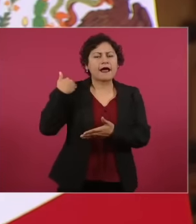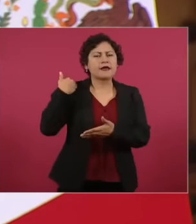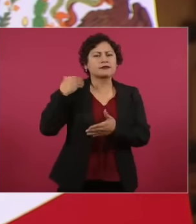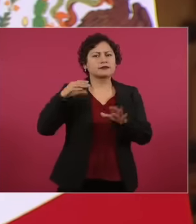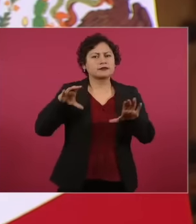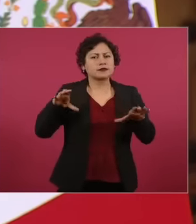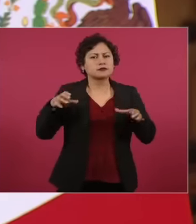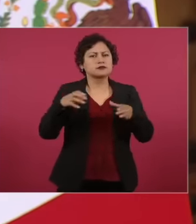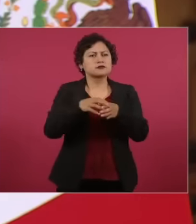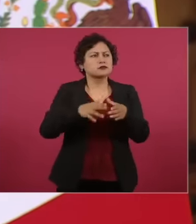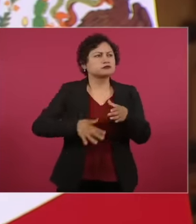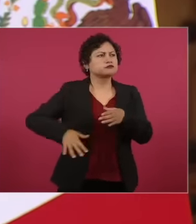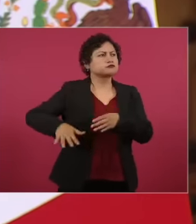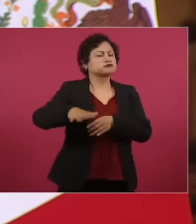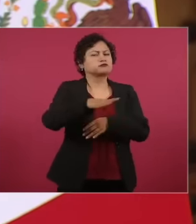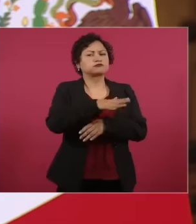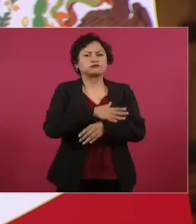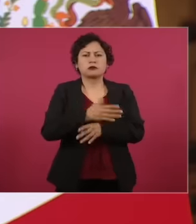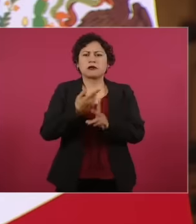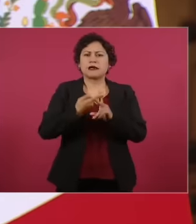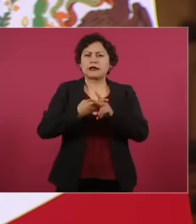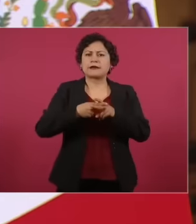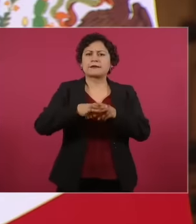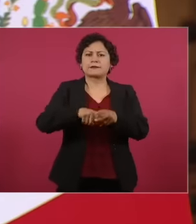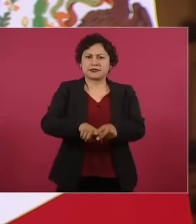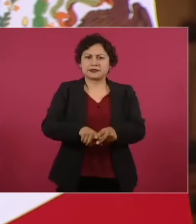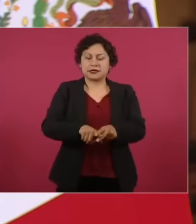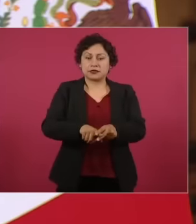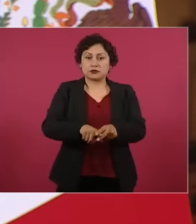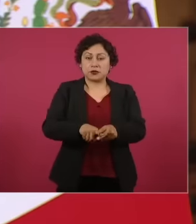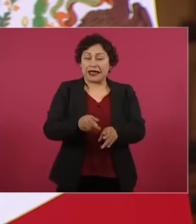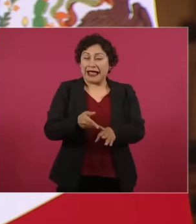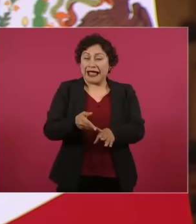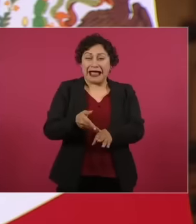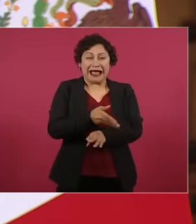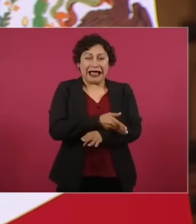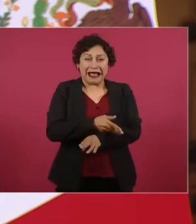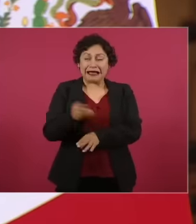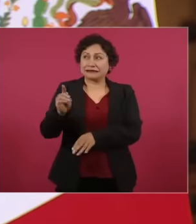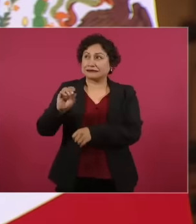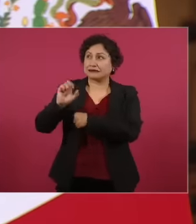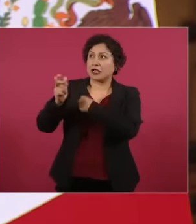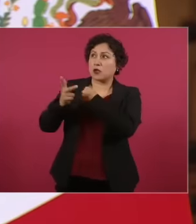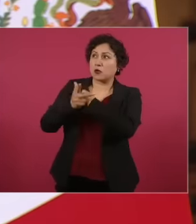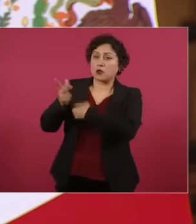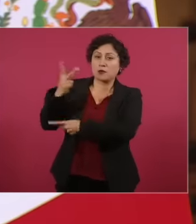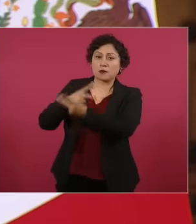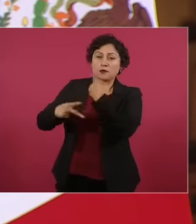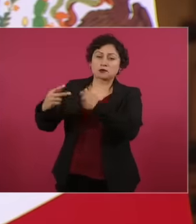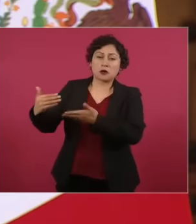desde mucho antes de la llegada de los invasores europeos.